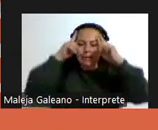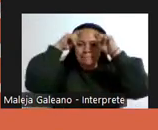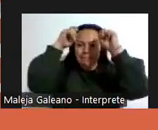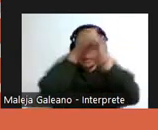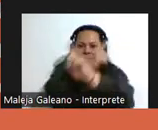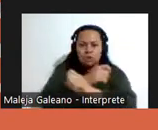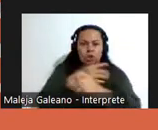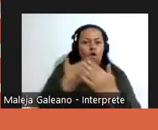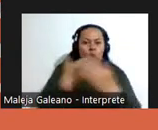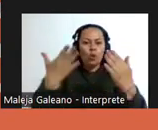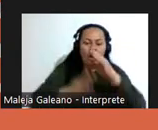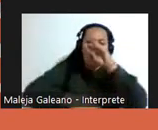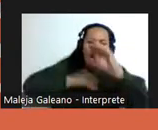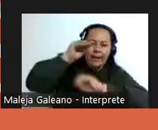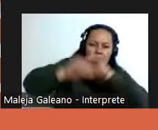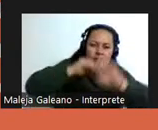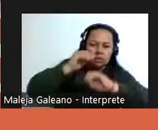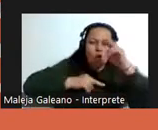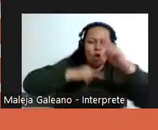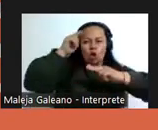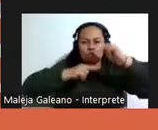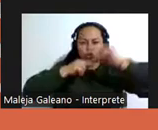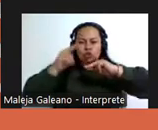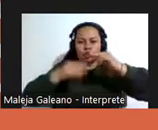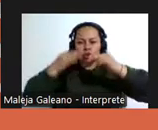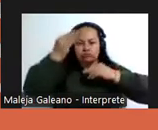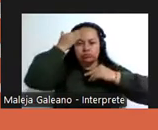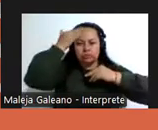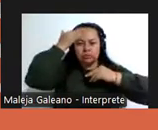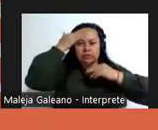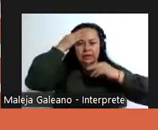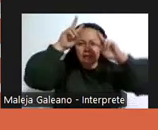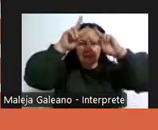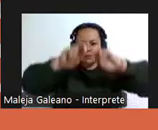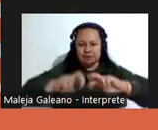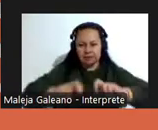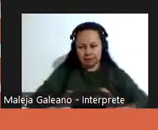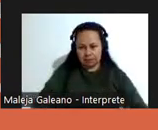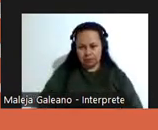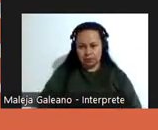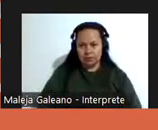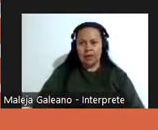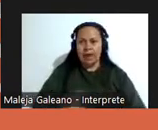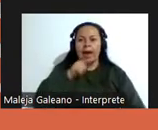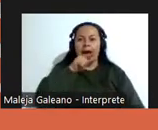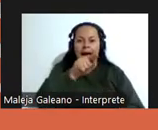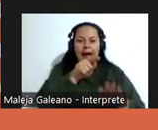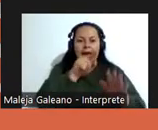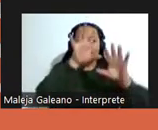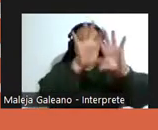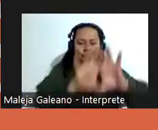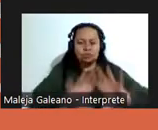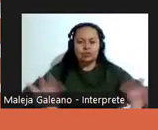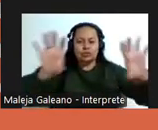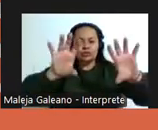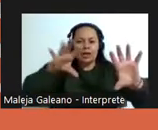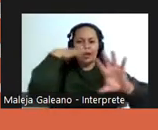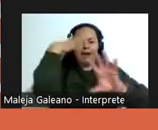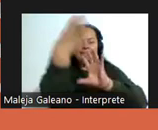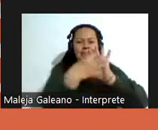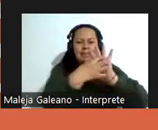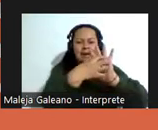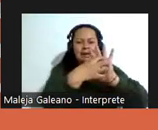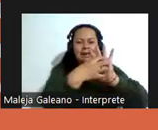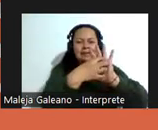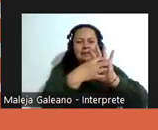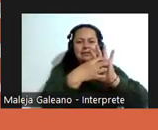la elaboración y la construcción de saber en nuestras investigaciones. Ahí en pantalla van a ver una imagen de un maniquí con